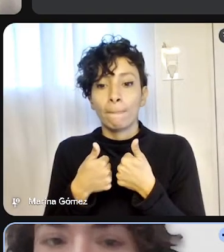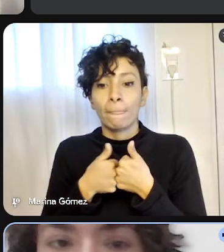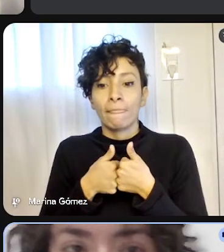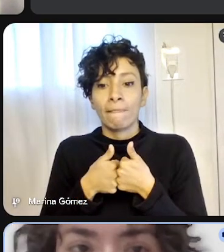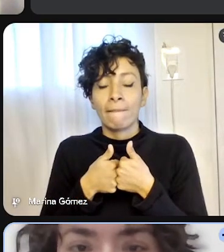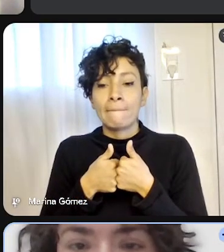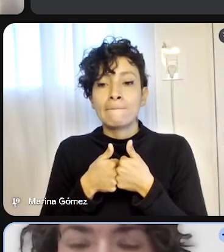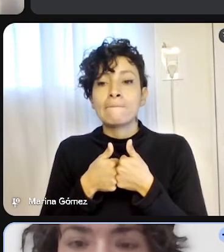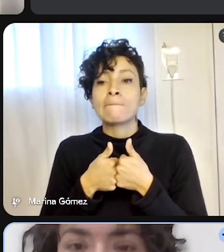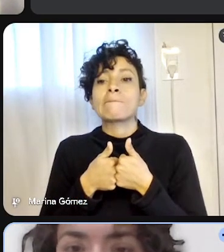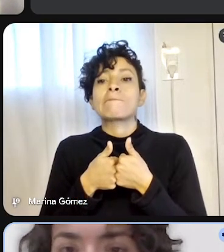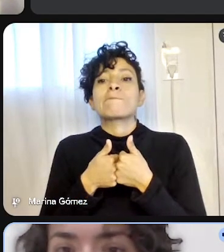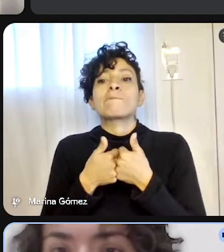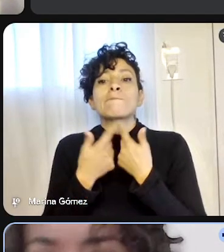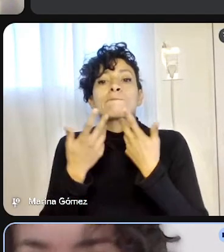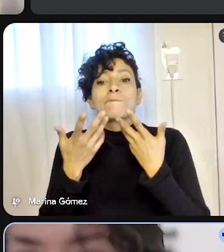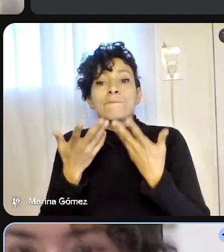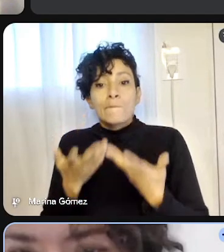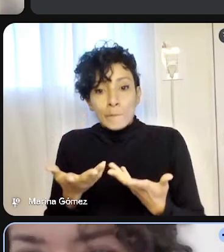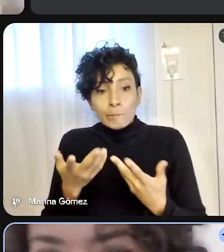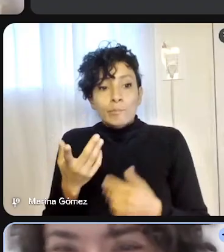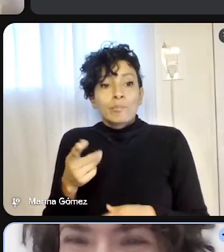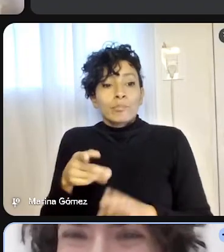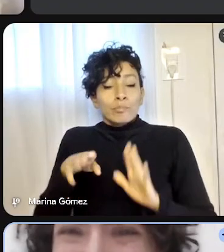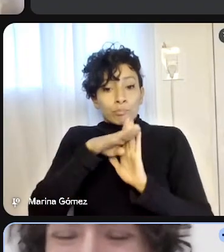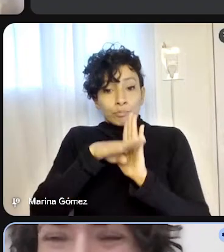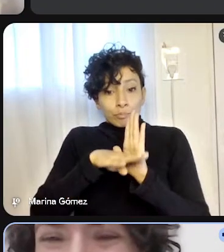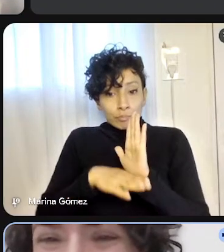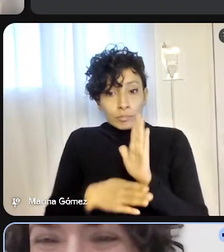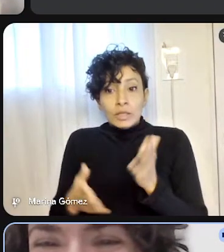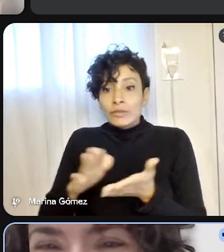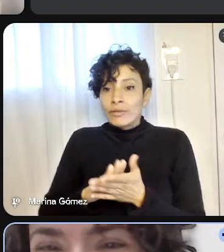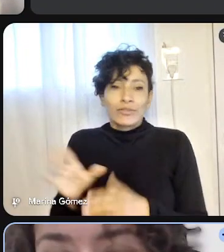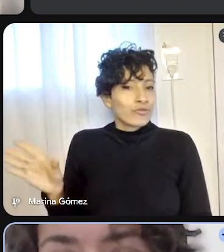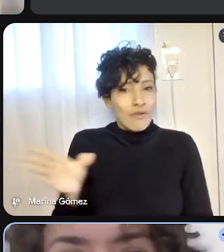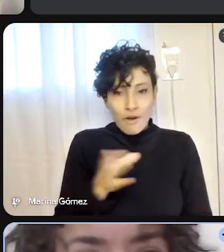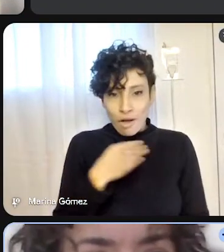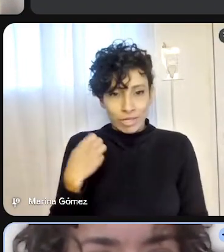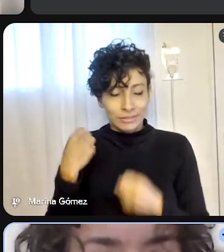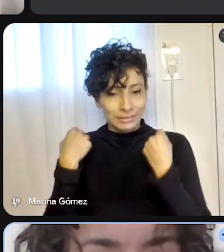esto es para que trabajemos todos y todas